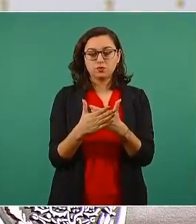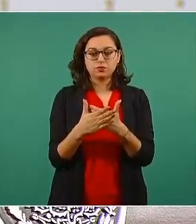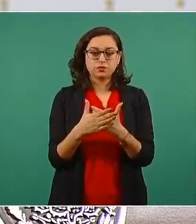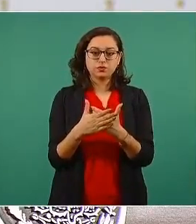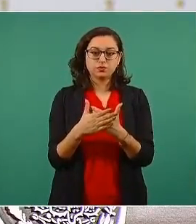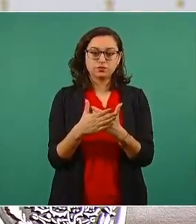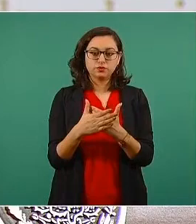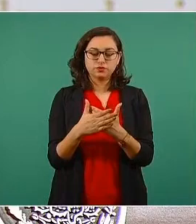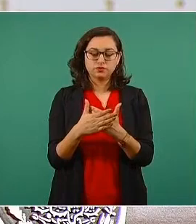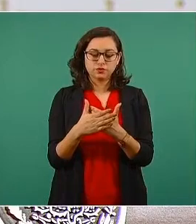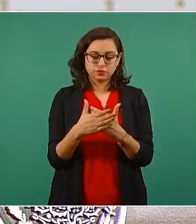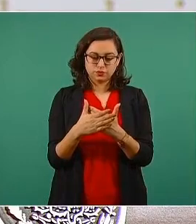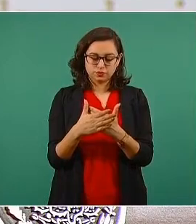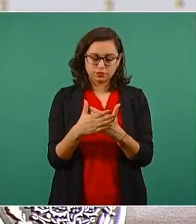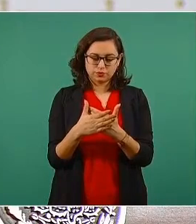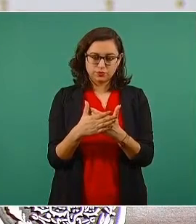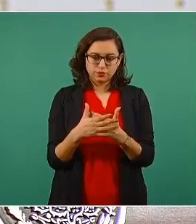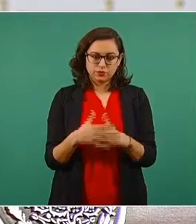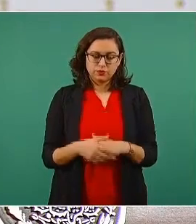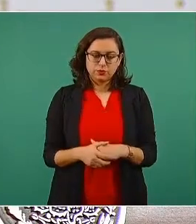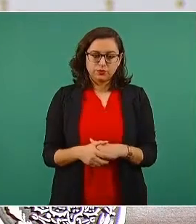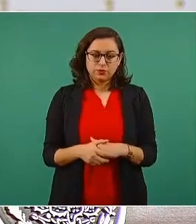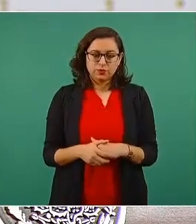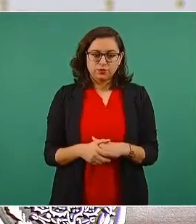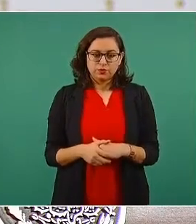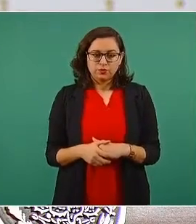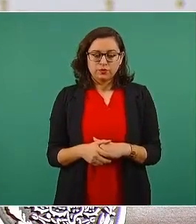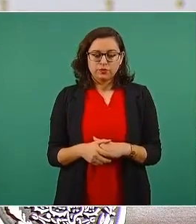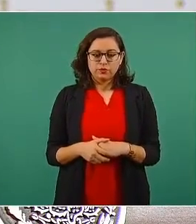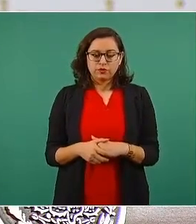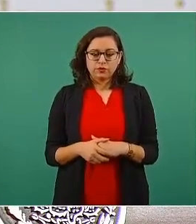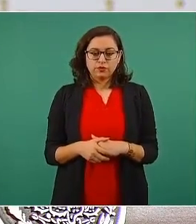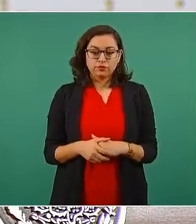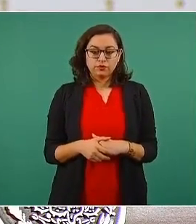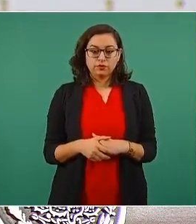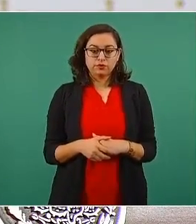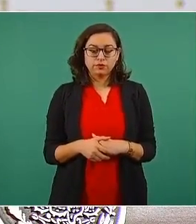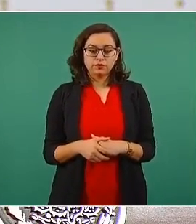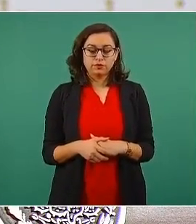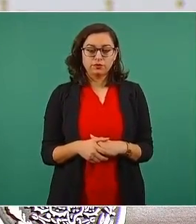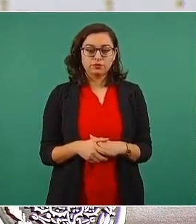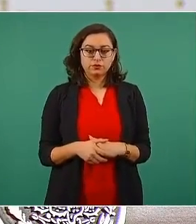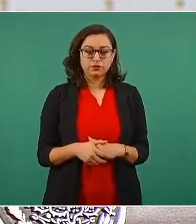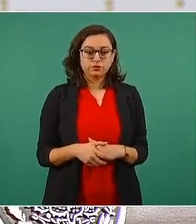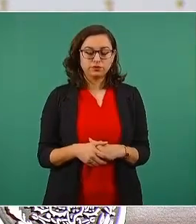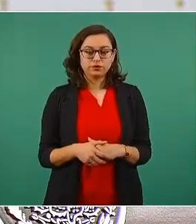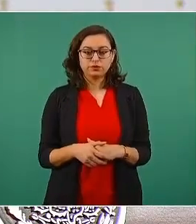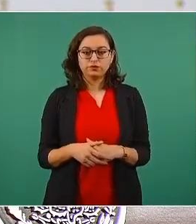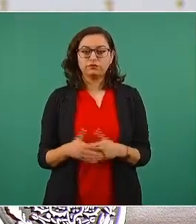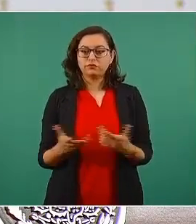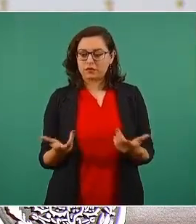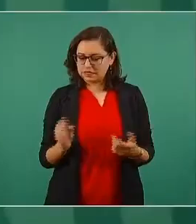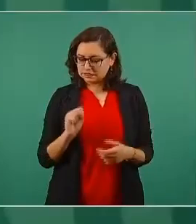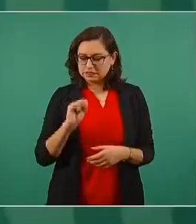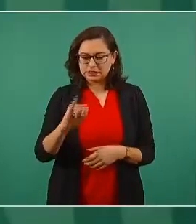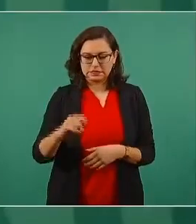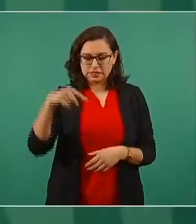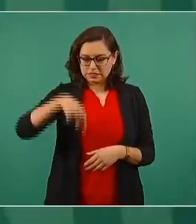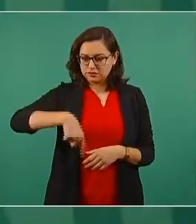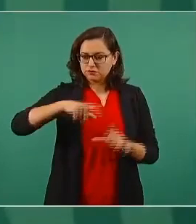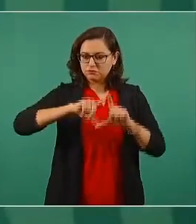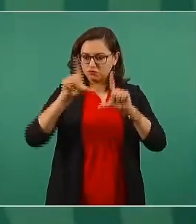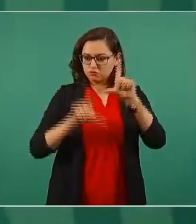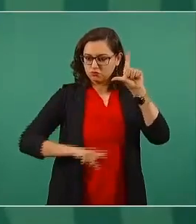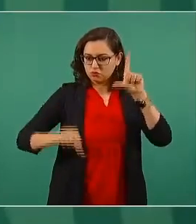Se va a fortalecer todo lo relacionado con las líneas aéreas